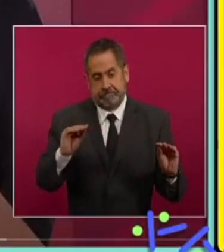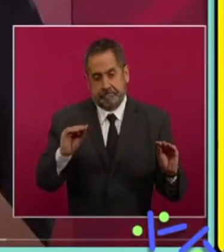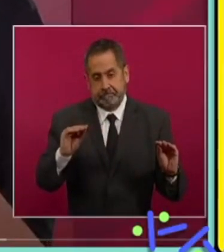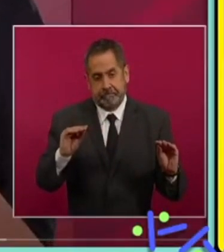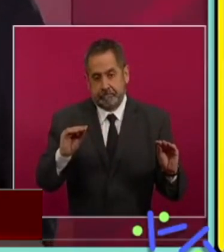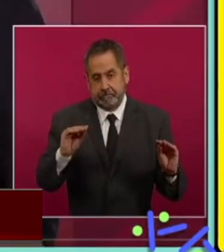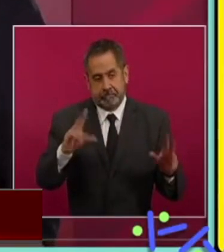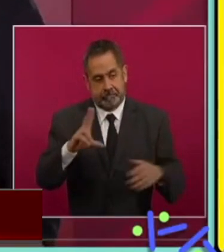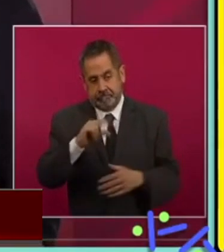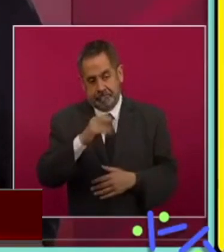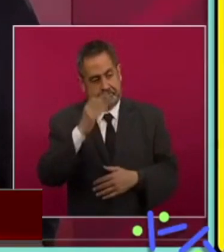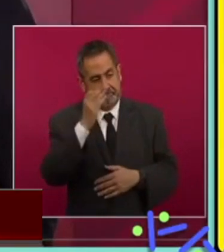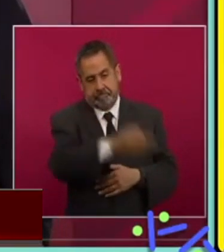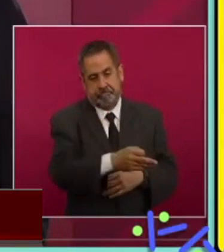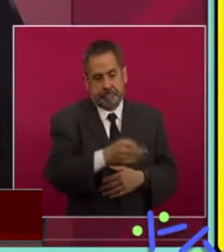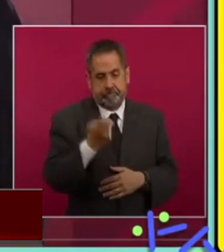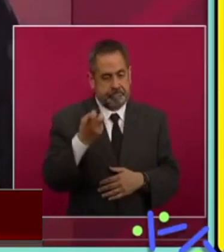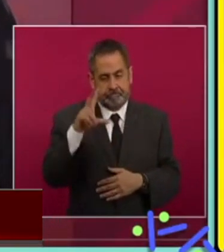No se aceptó.